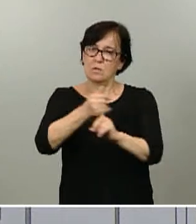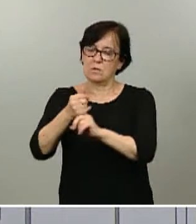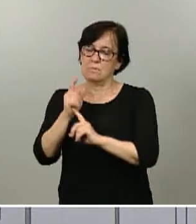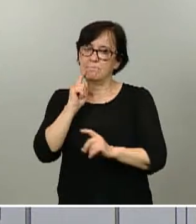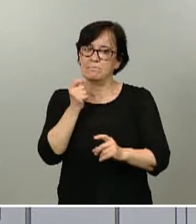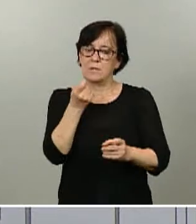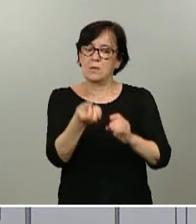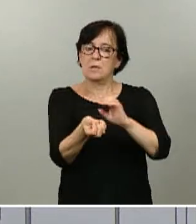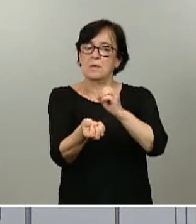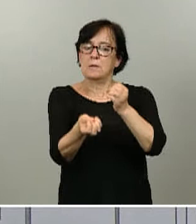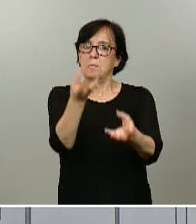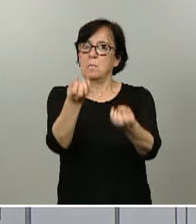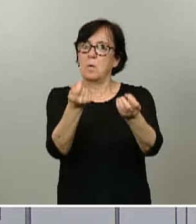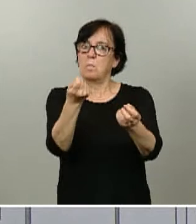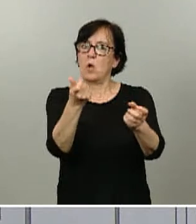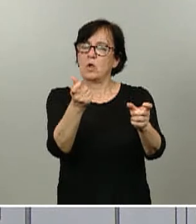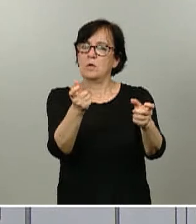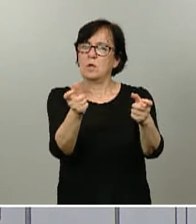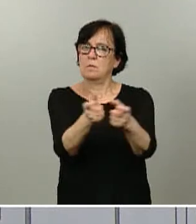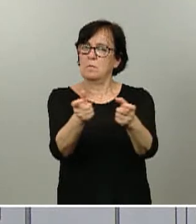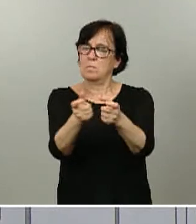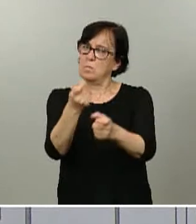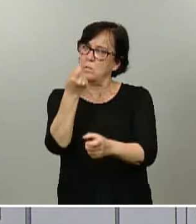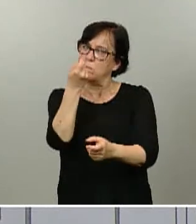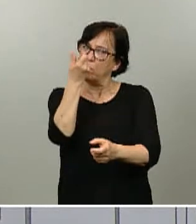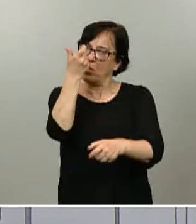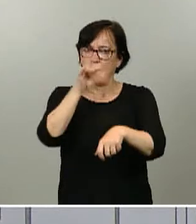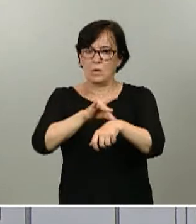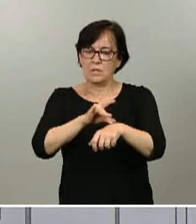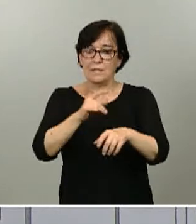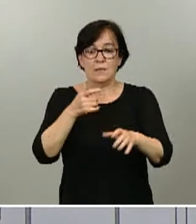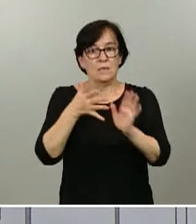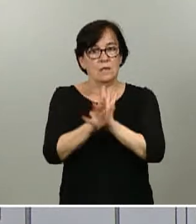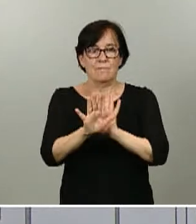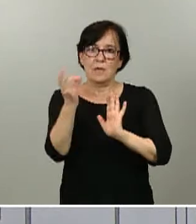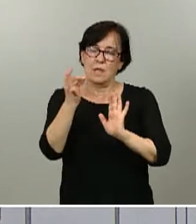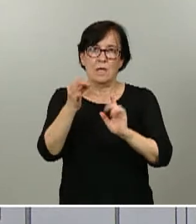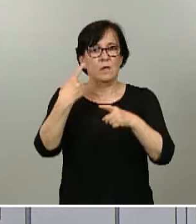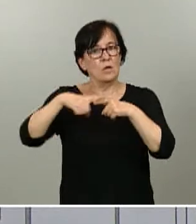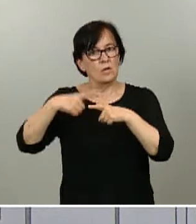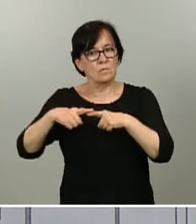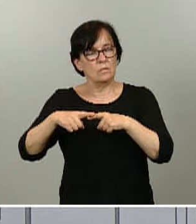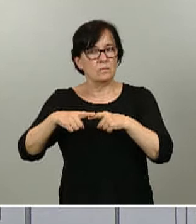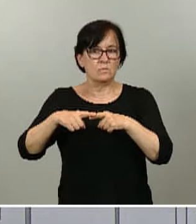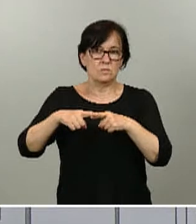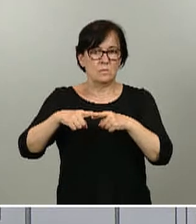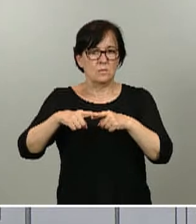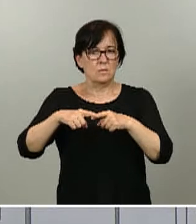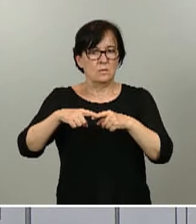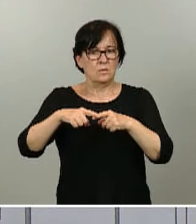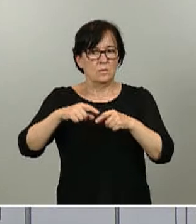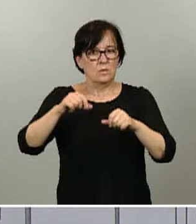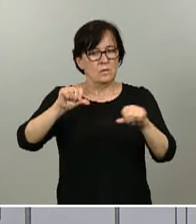muy reducidos, con un número muy pequeño de casos, que han implicado tener que tomar acciones muy quirúrgicas alrededor de estos